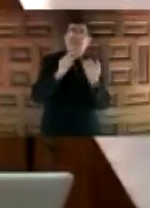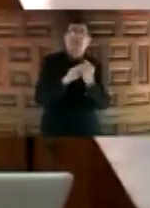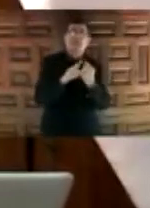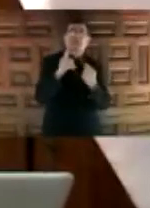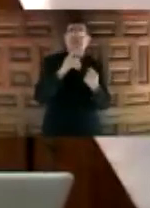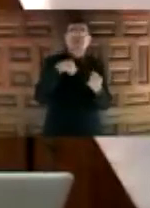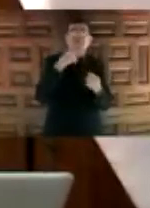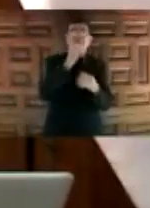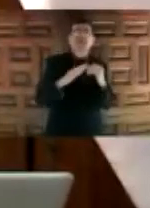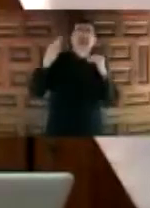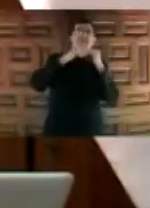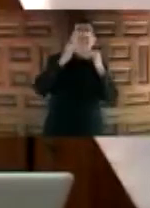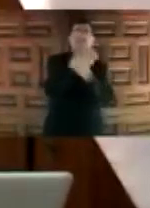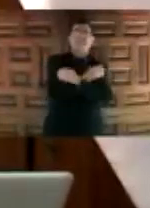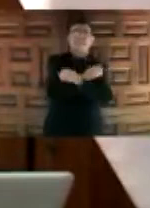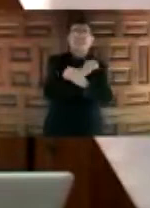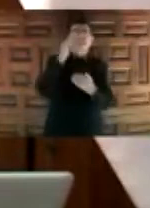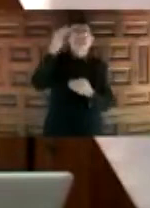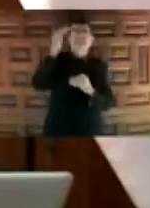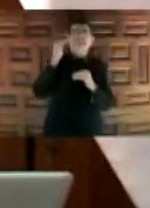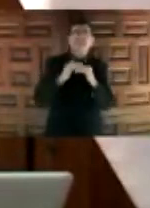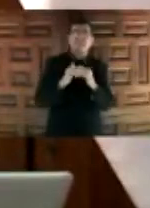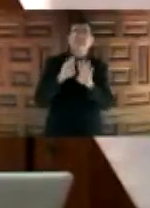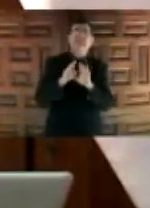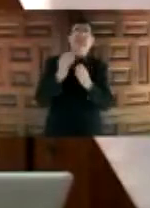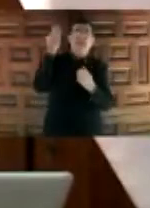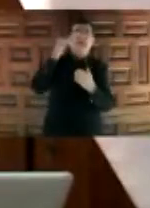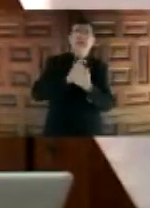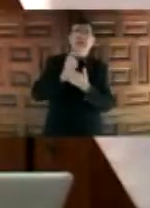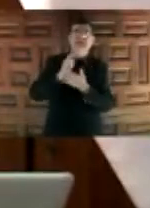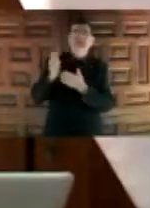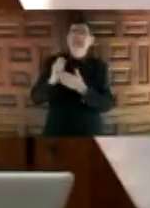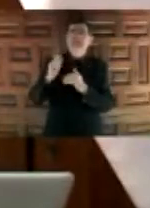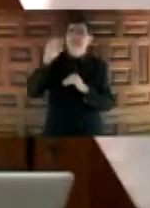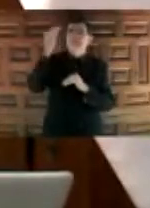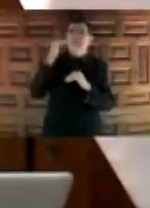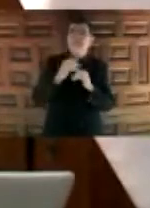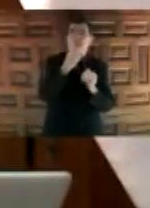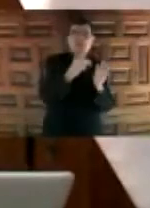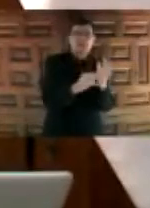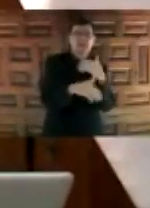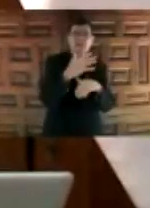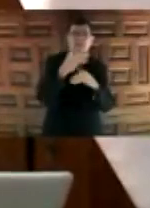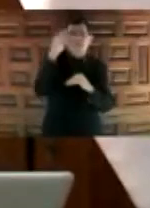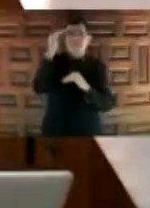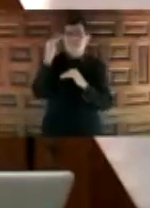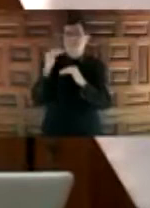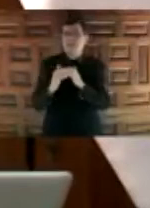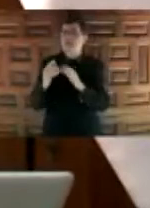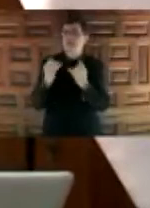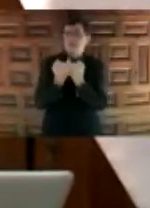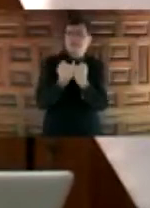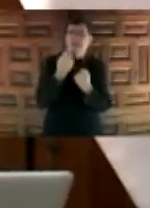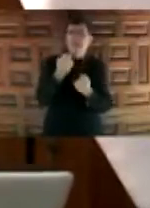la educación superior ha disminuido lo que teníamos como financiamiento extraordinario desde el 2015, antes de este gobierno. También